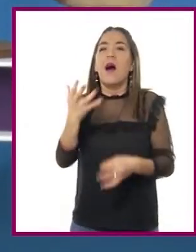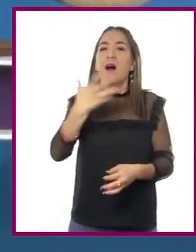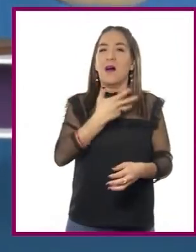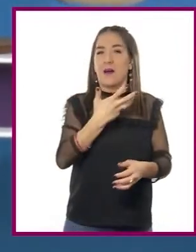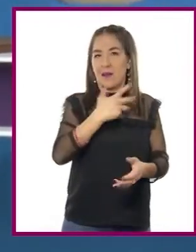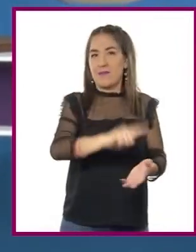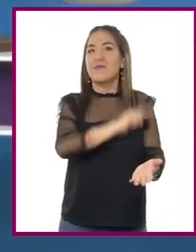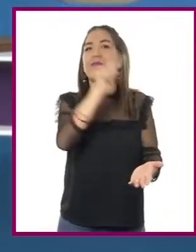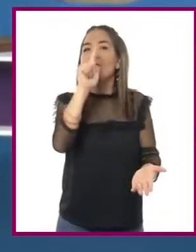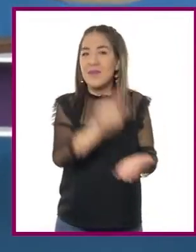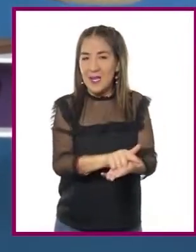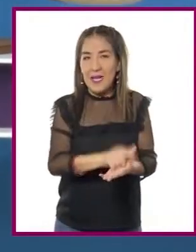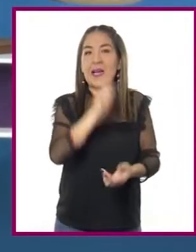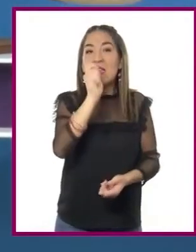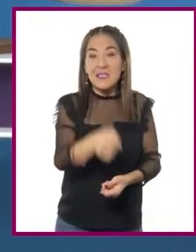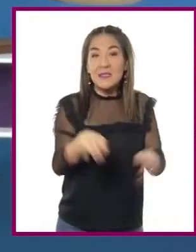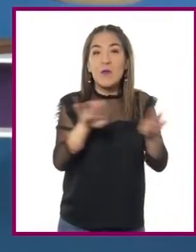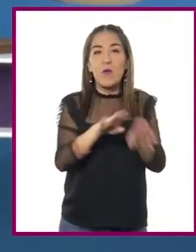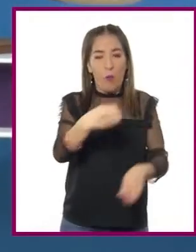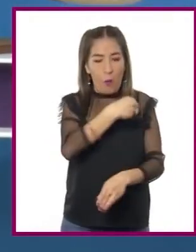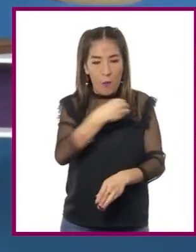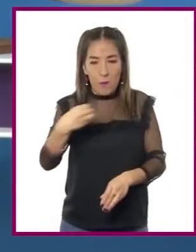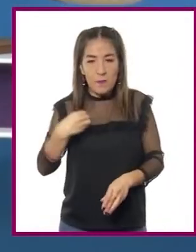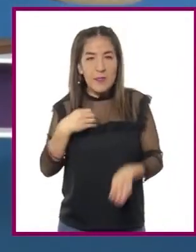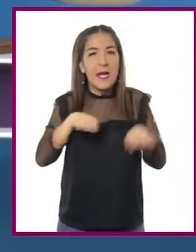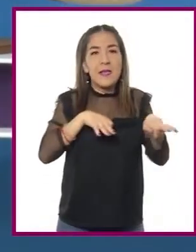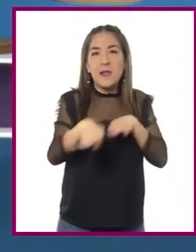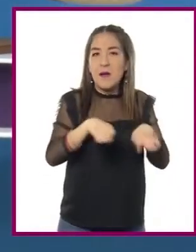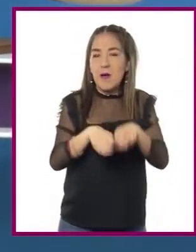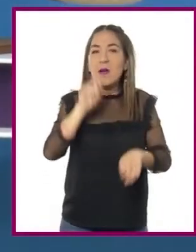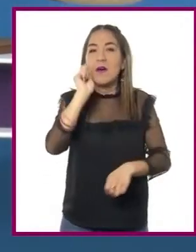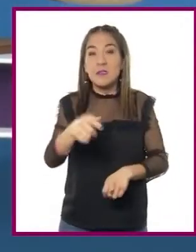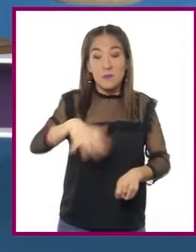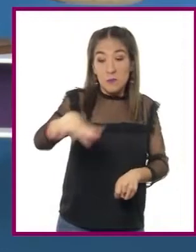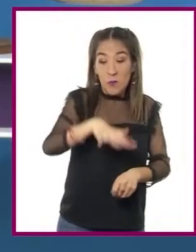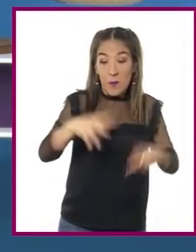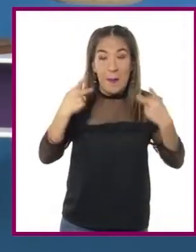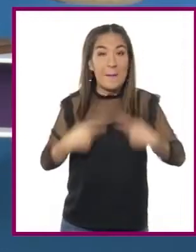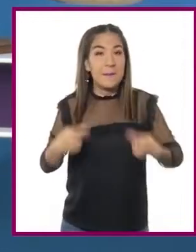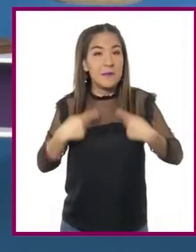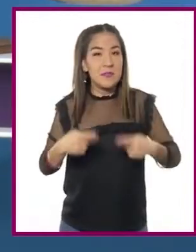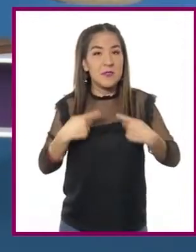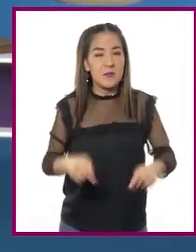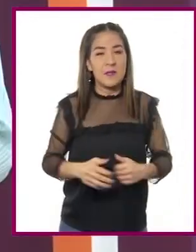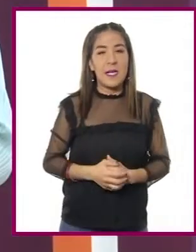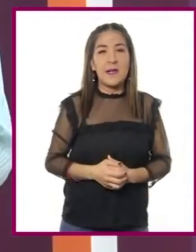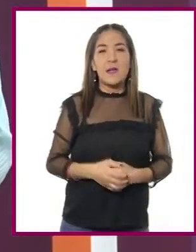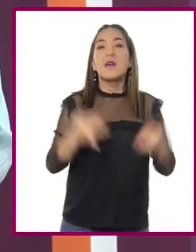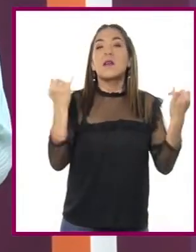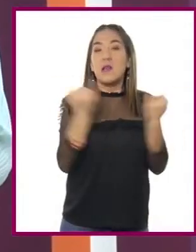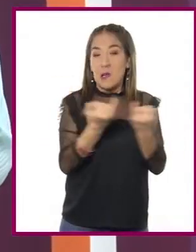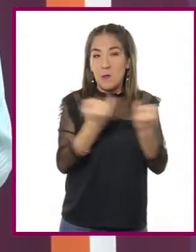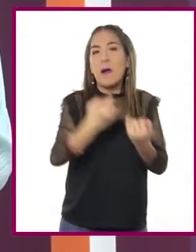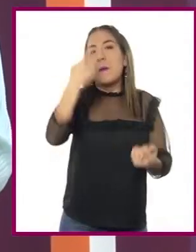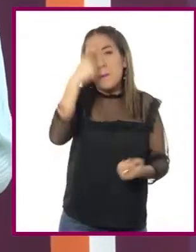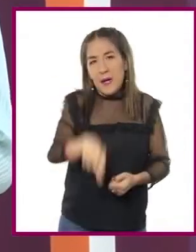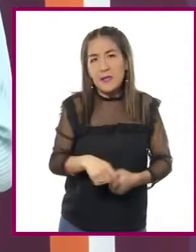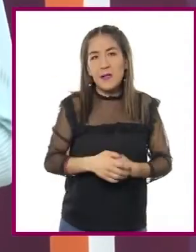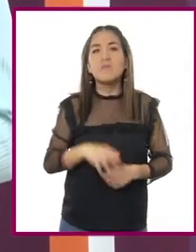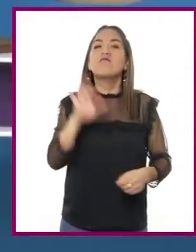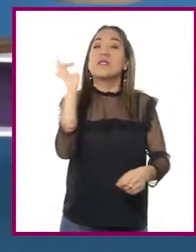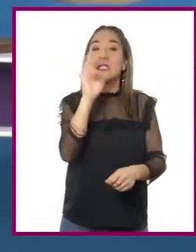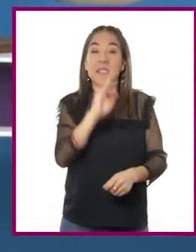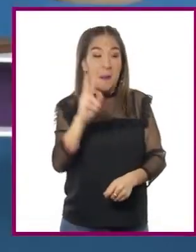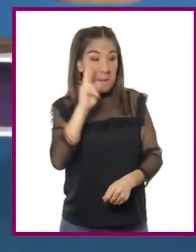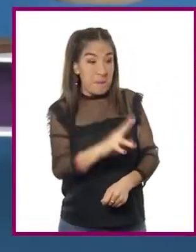que no solo establecen las obligaciones y atribuciones de las y los servidores públicos, sino que proveen las